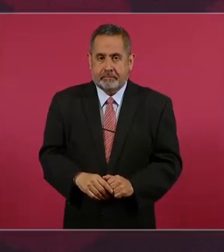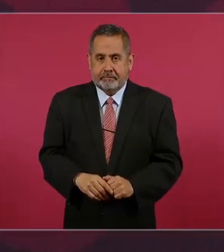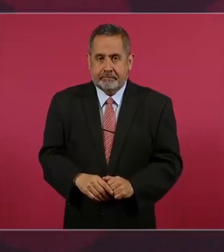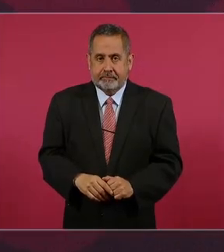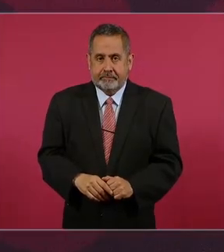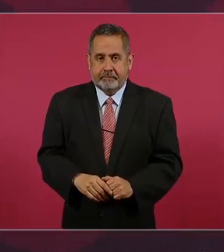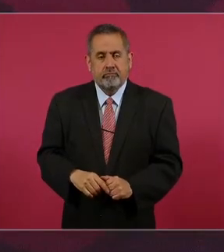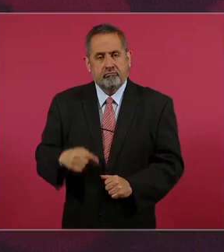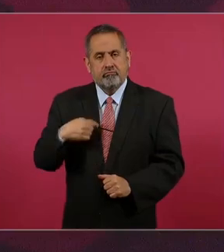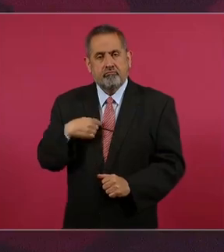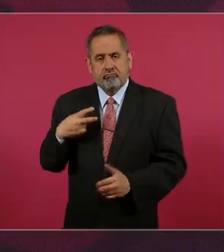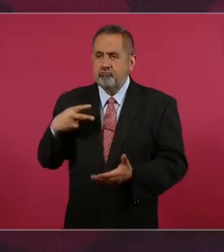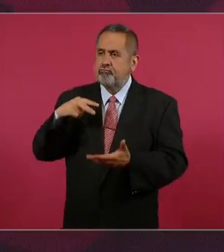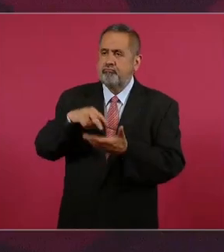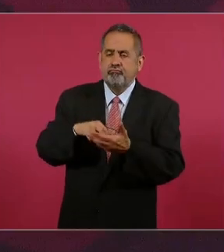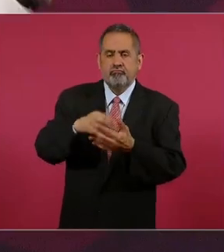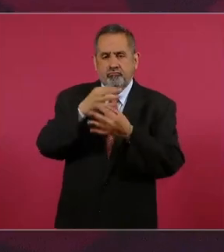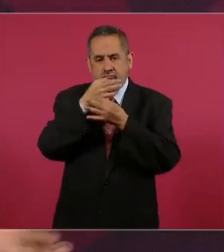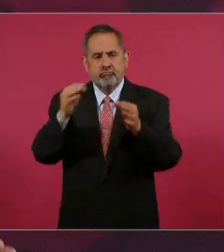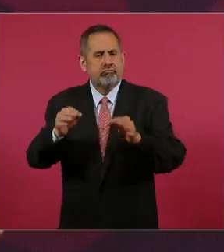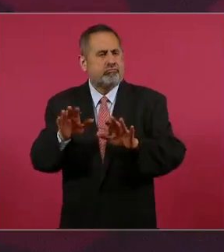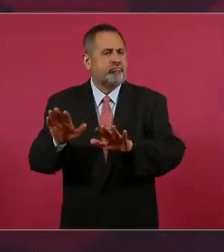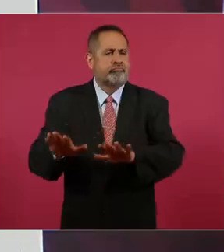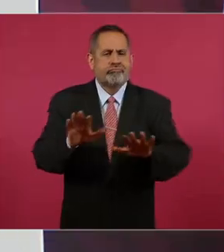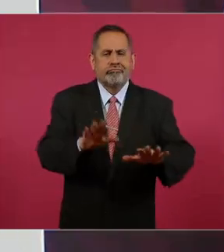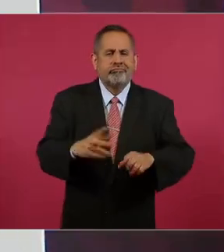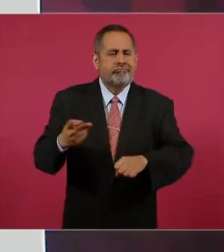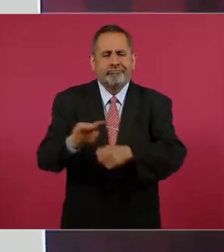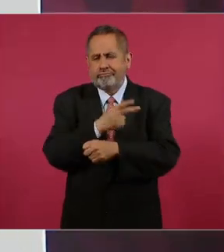a decirle a la gente no va a pasar nada,